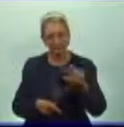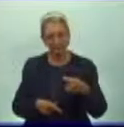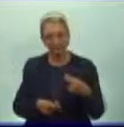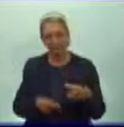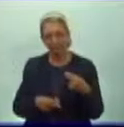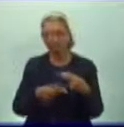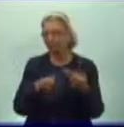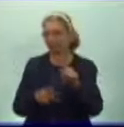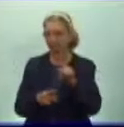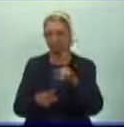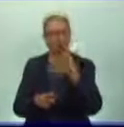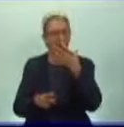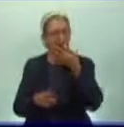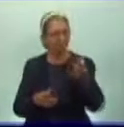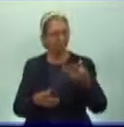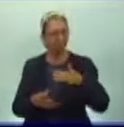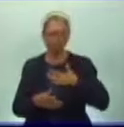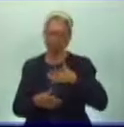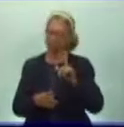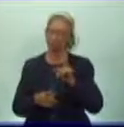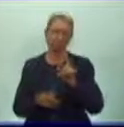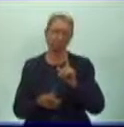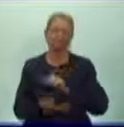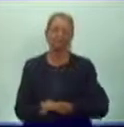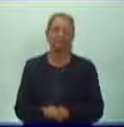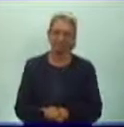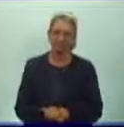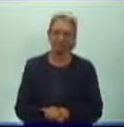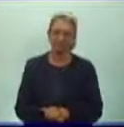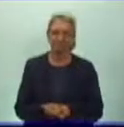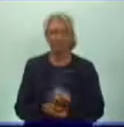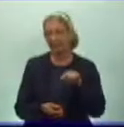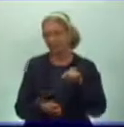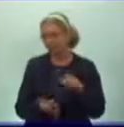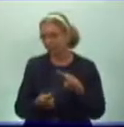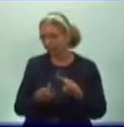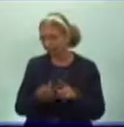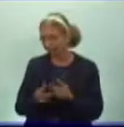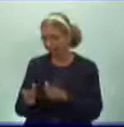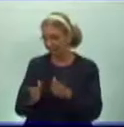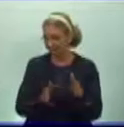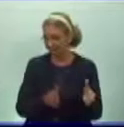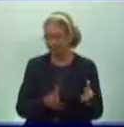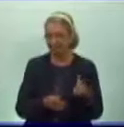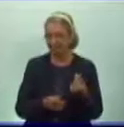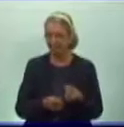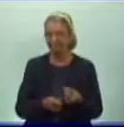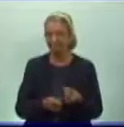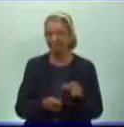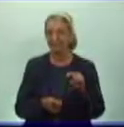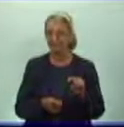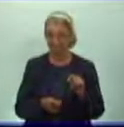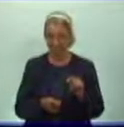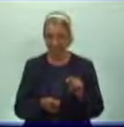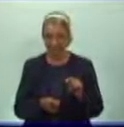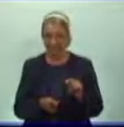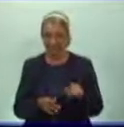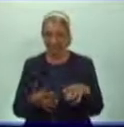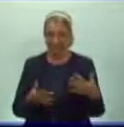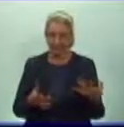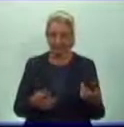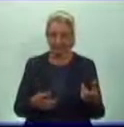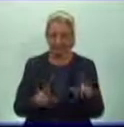que no nos gusta que nos hagan. Bueno, seguimos trabajando. Vamos a trabajar ahora, seguimos trabajando con el